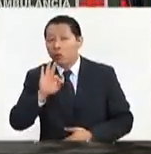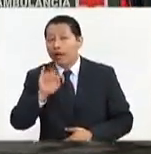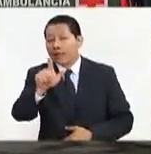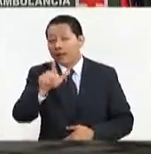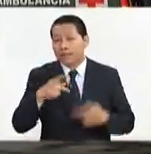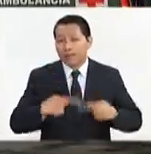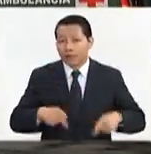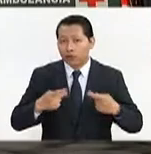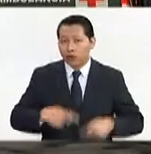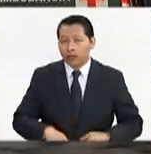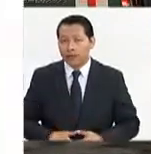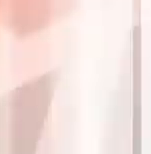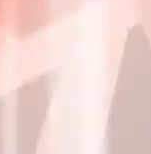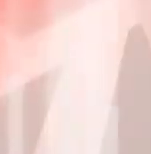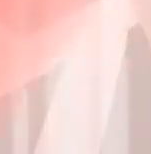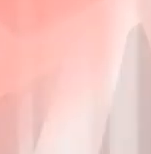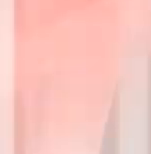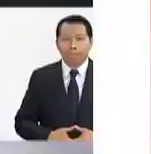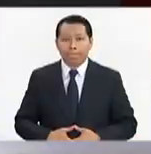47.